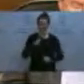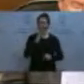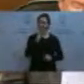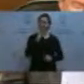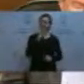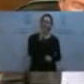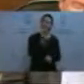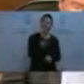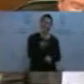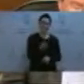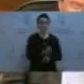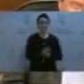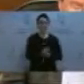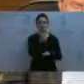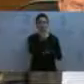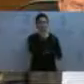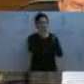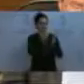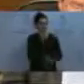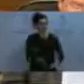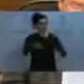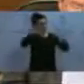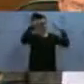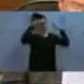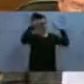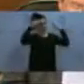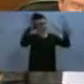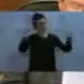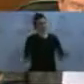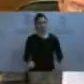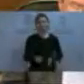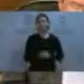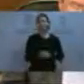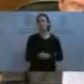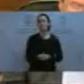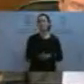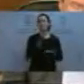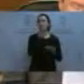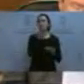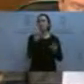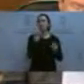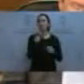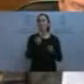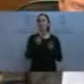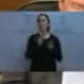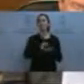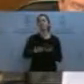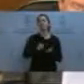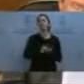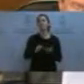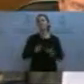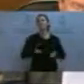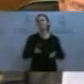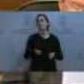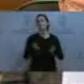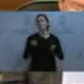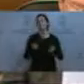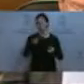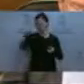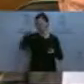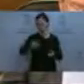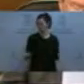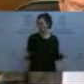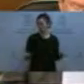3 años. Consejero, enhorabuena. Usted ahora me ha dicho los gastos que acarrea este tema. Lo sabemos,